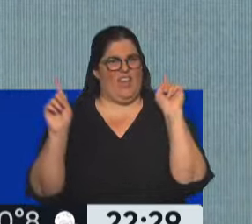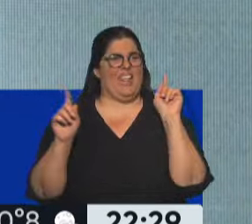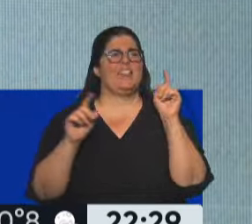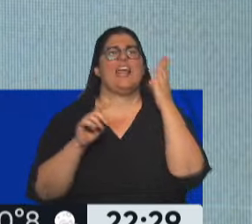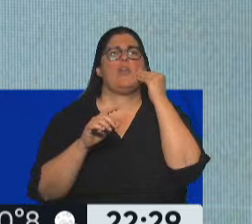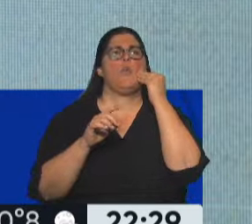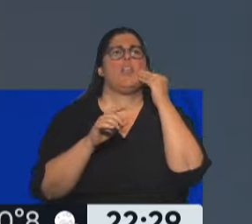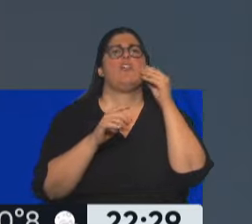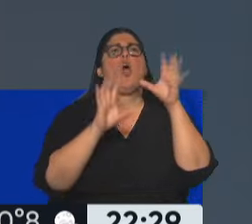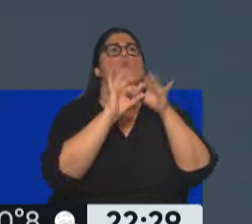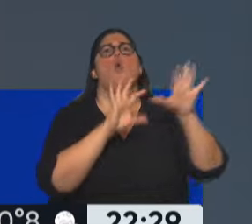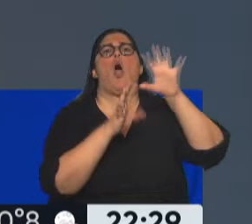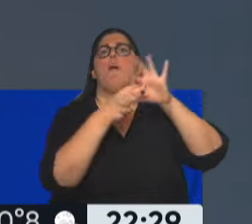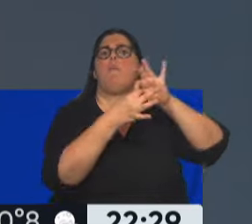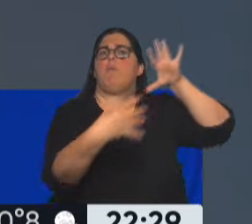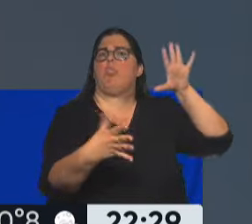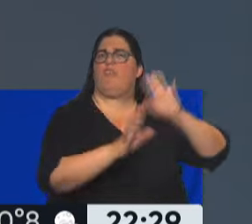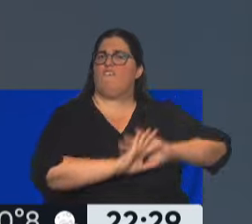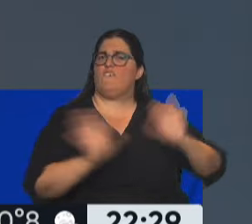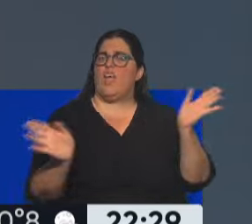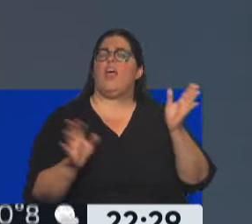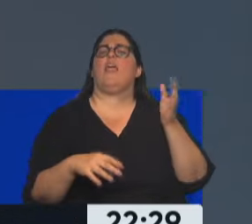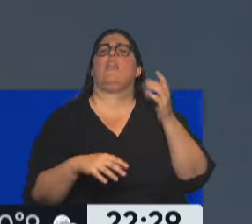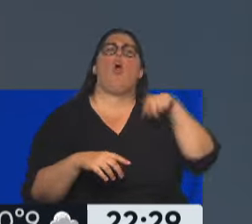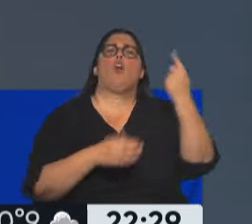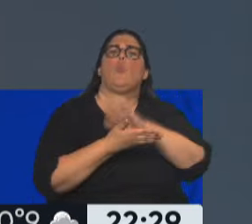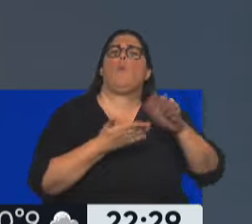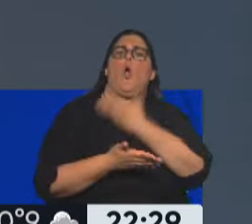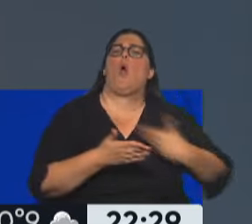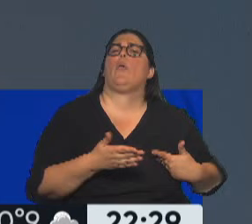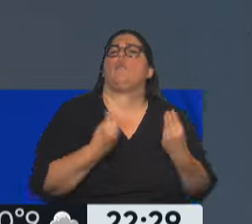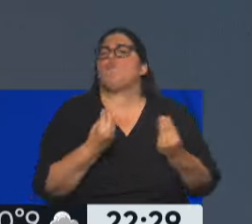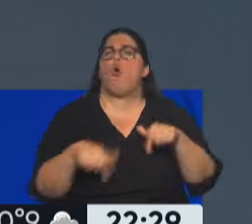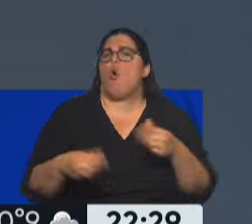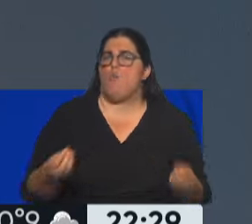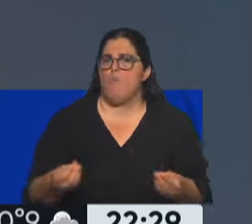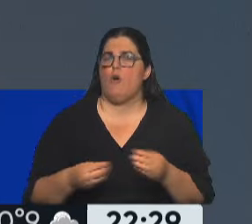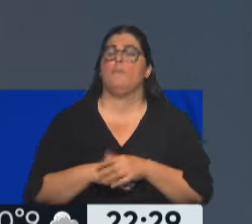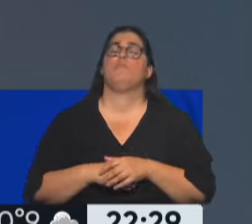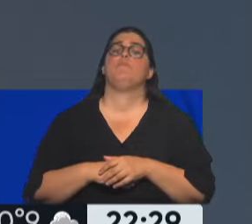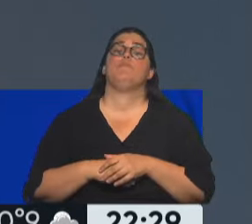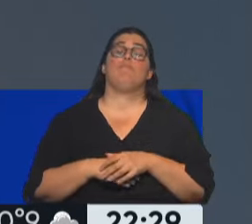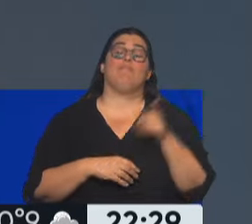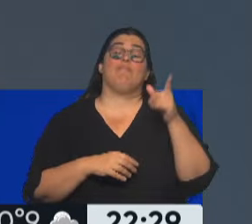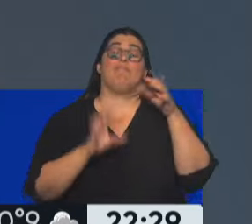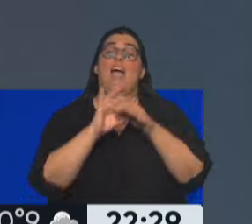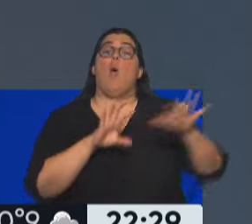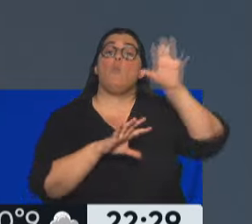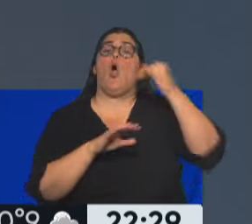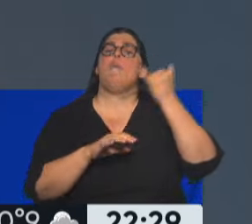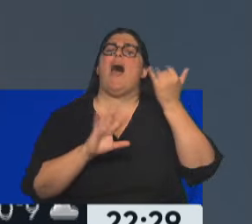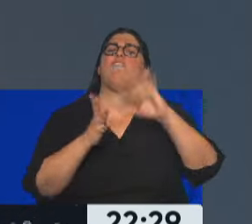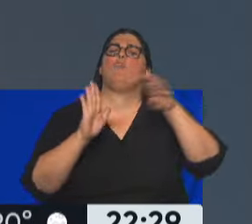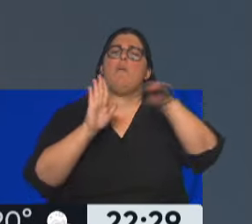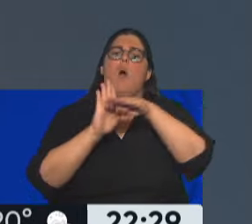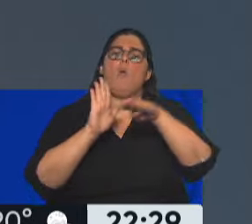Europea? Claro, al caerse a algunos mantos regulatorios europeos que contenían y que establecían algún mecanismo de coordinación,